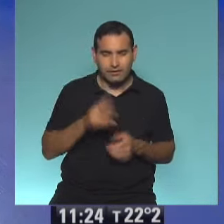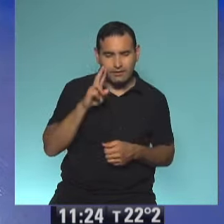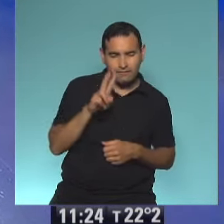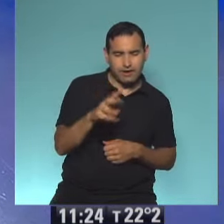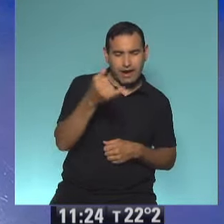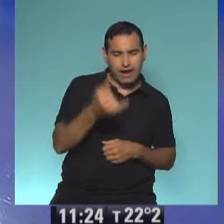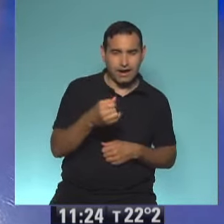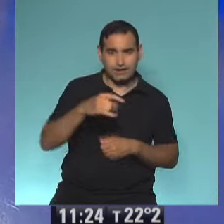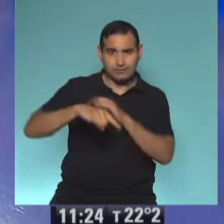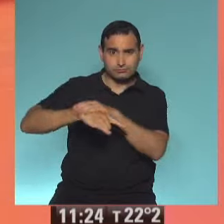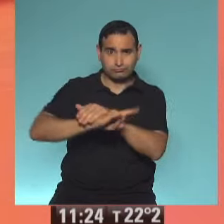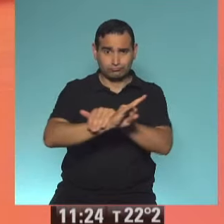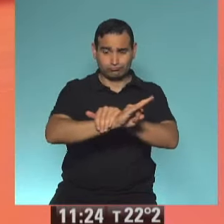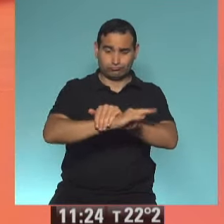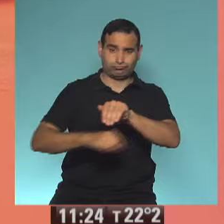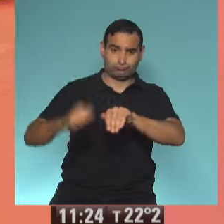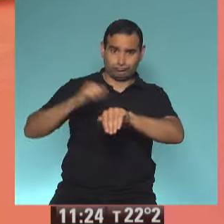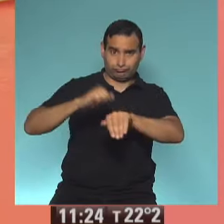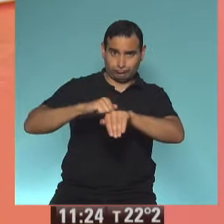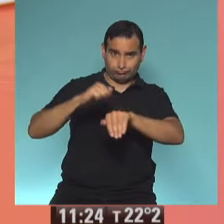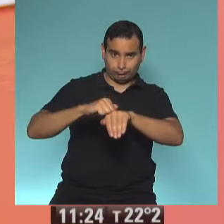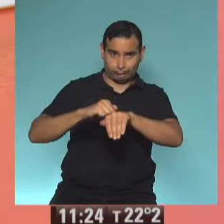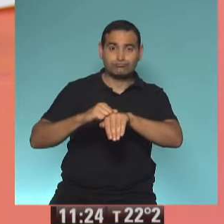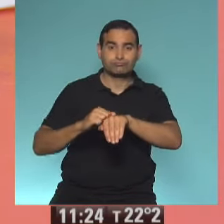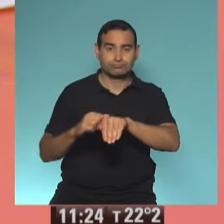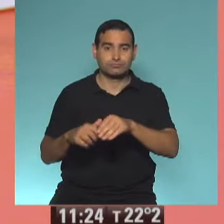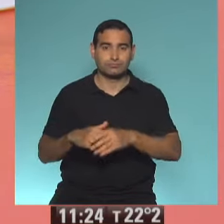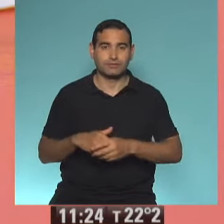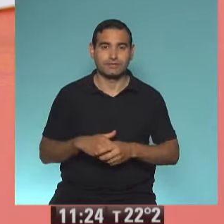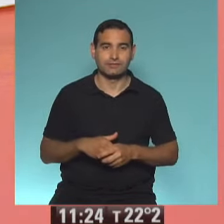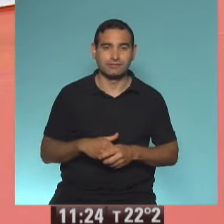un caparazón que es un espiral.